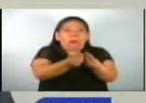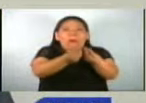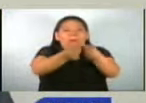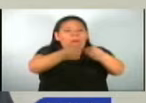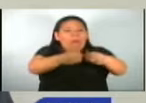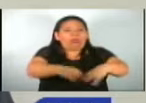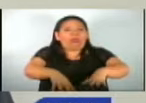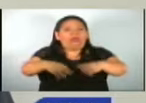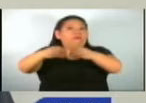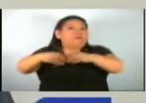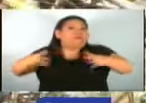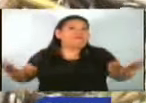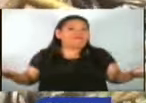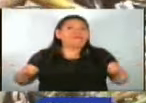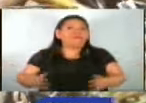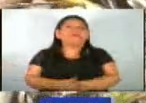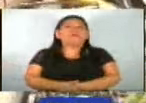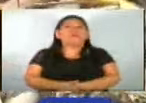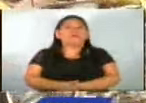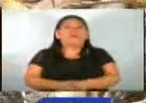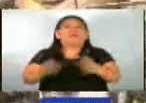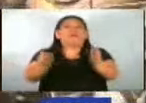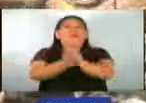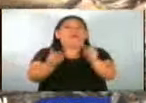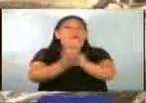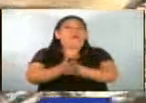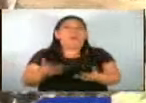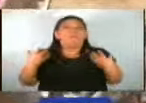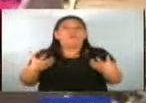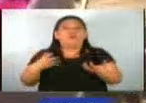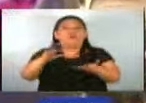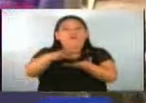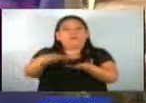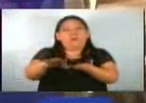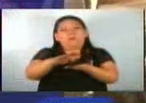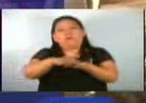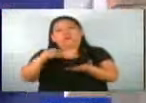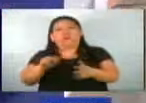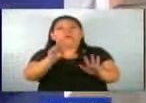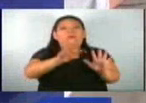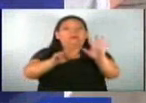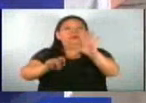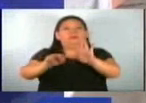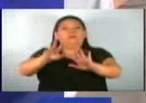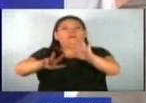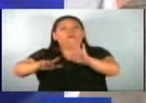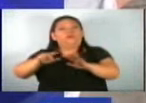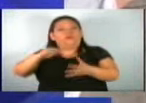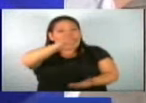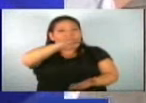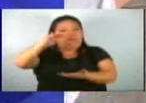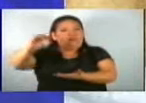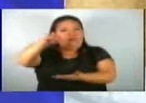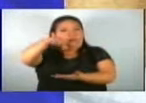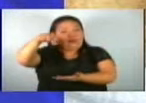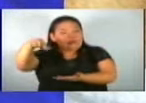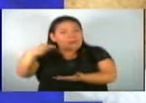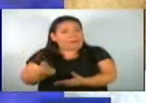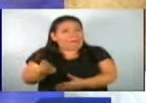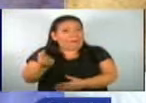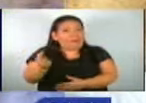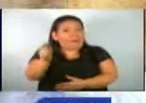se pierda el frijol. El déficit de granos básicos para este año supera los 7.8 millones de quintales, por lo que a pocas semanas